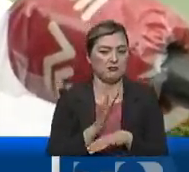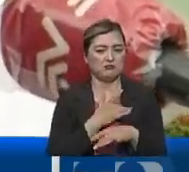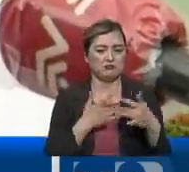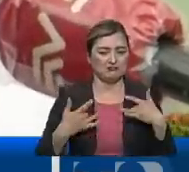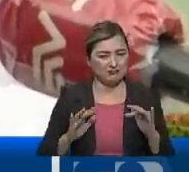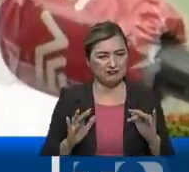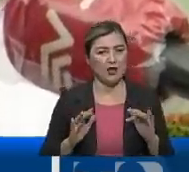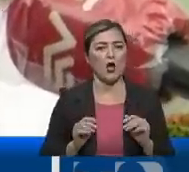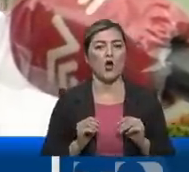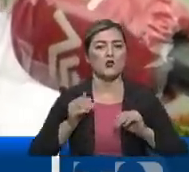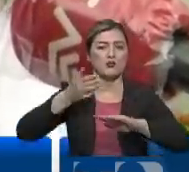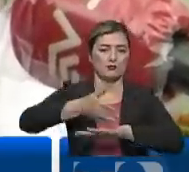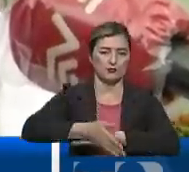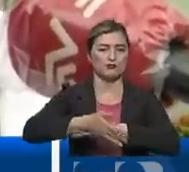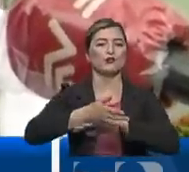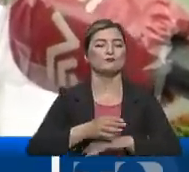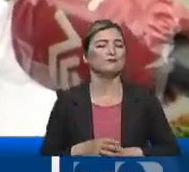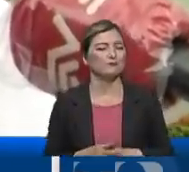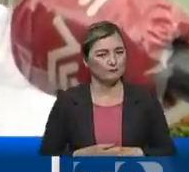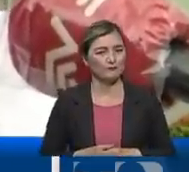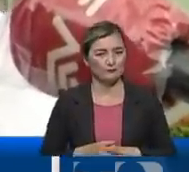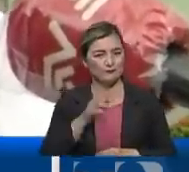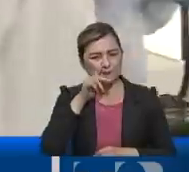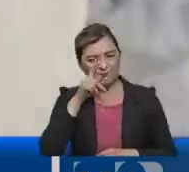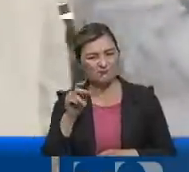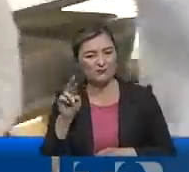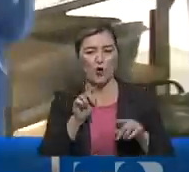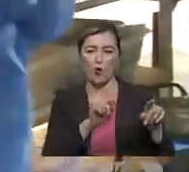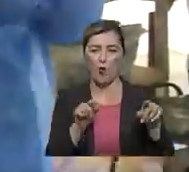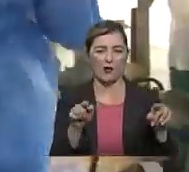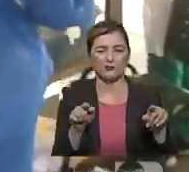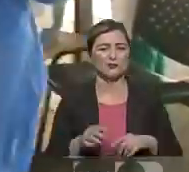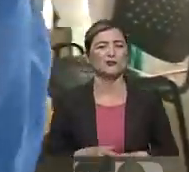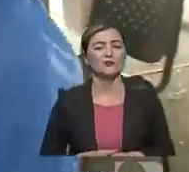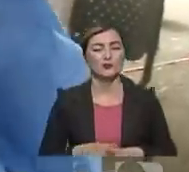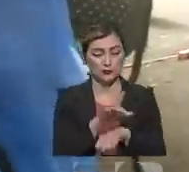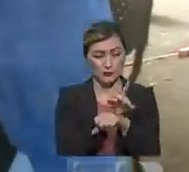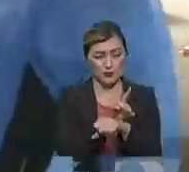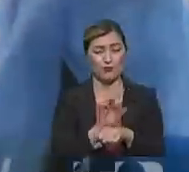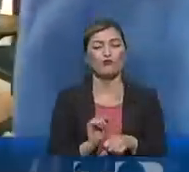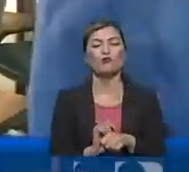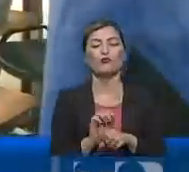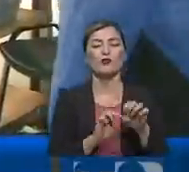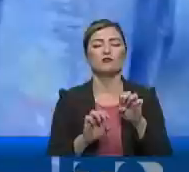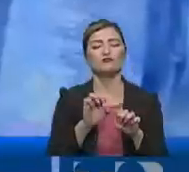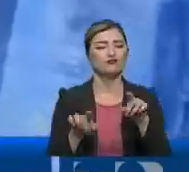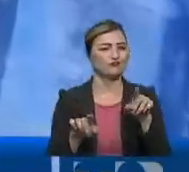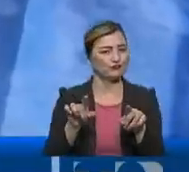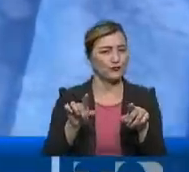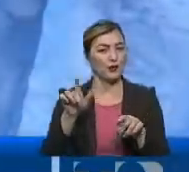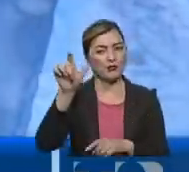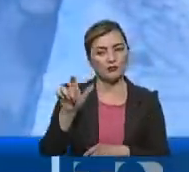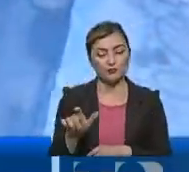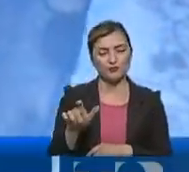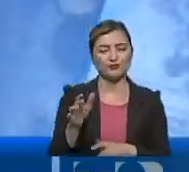después de ese tiempo, porque no inmediatamente soy positivo después de haber tenido exposición. Los médicos actualmente incluso han identificado casos donde el